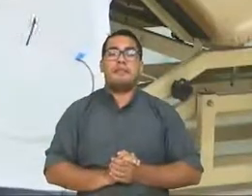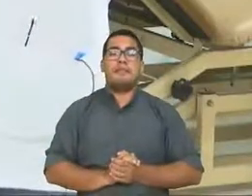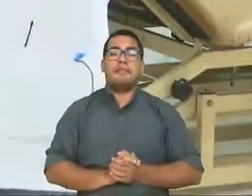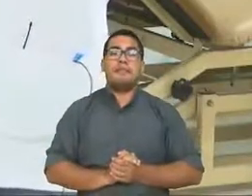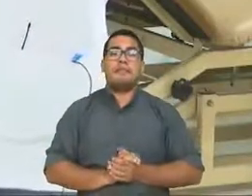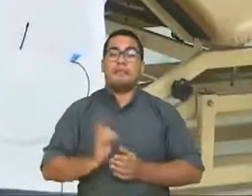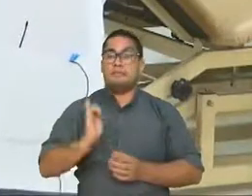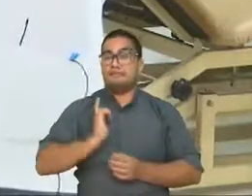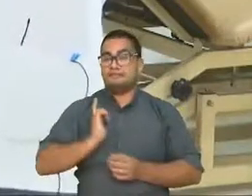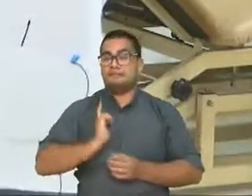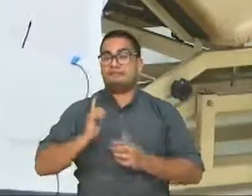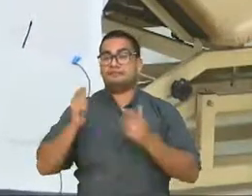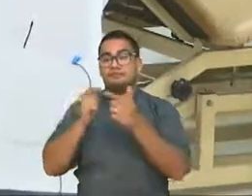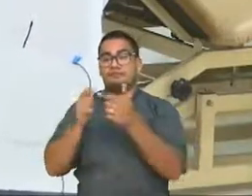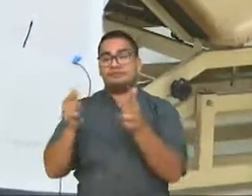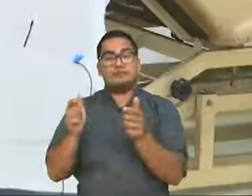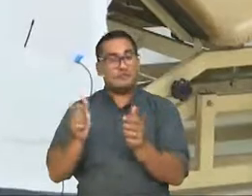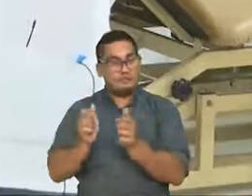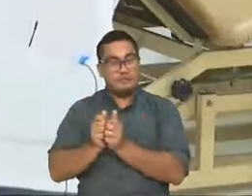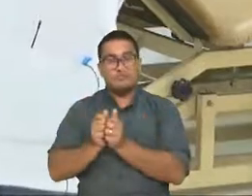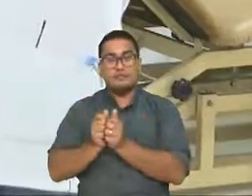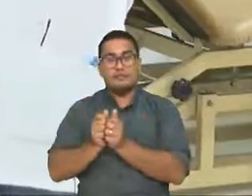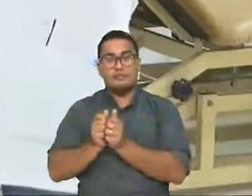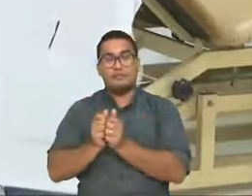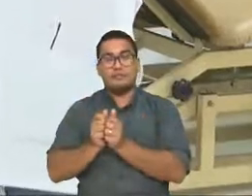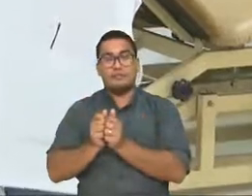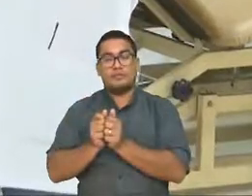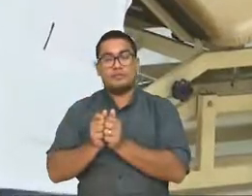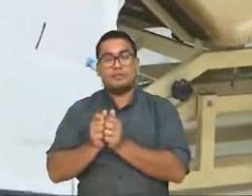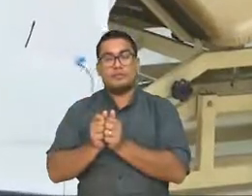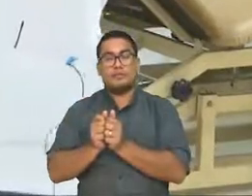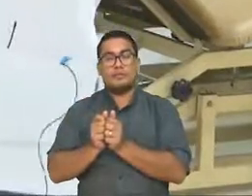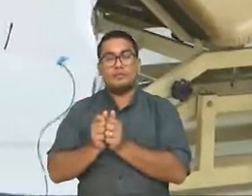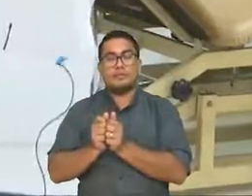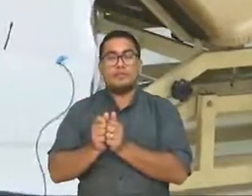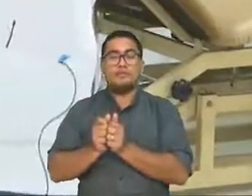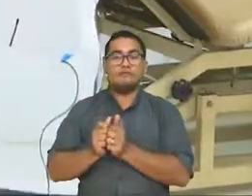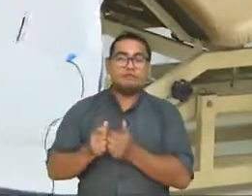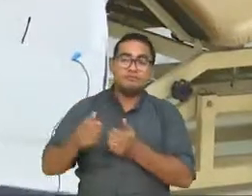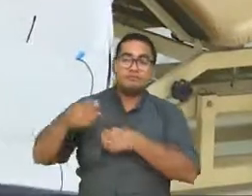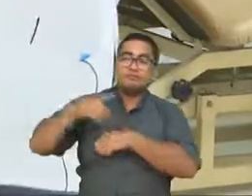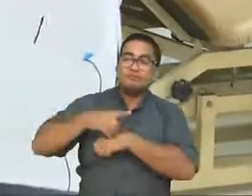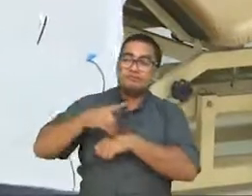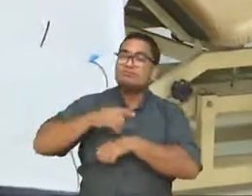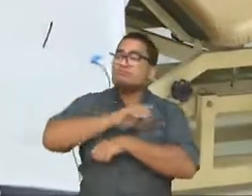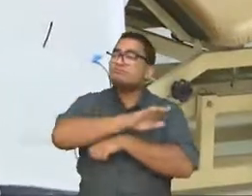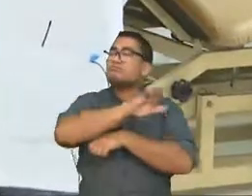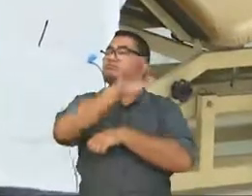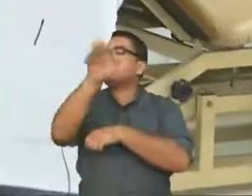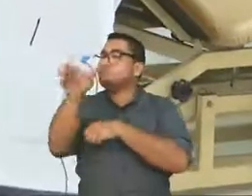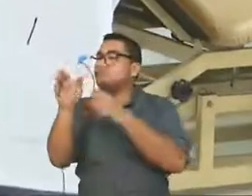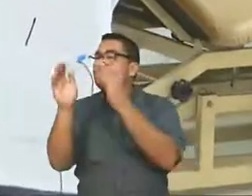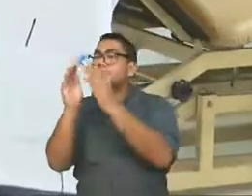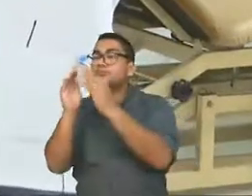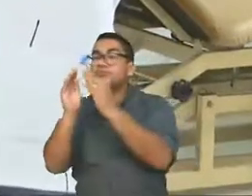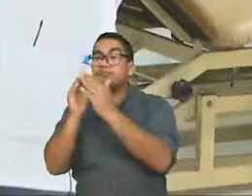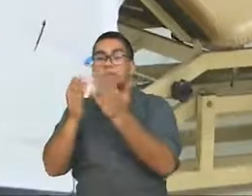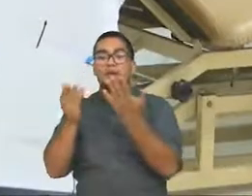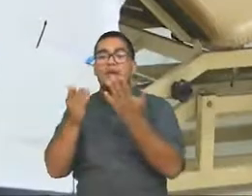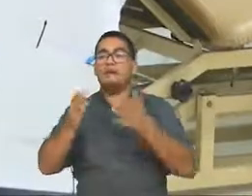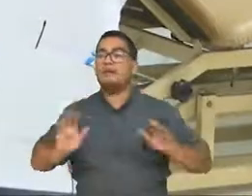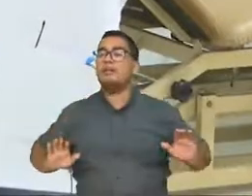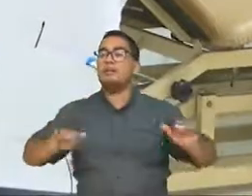un grupo que va a la casa domiciliar del paciente a ver en qué condiciones vive. Si el paciente se queda en silla de ruedas,